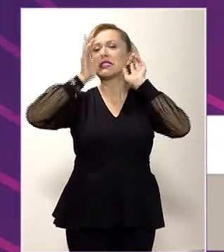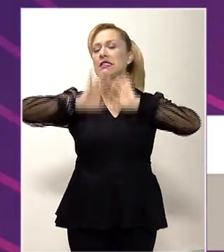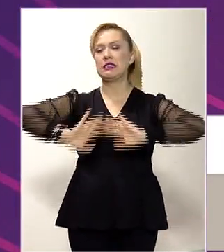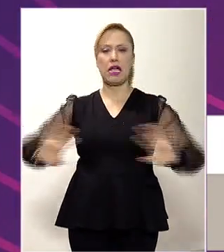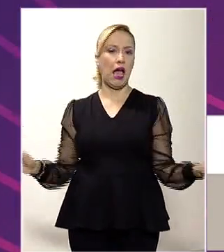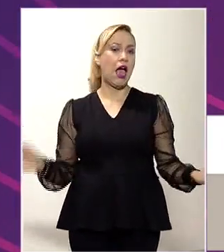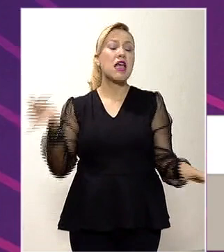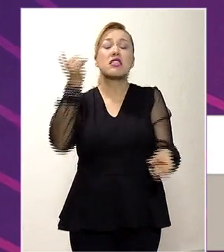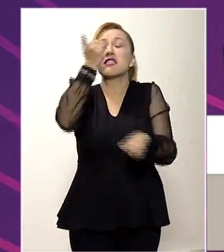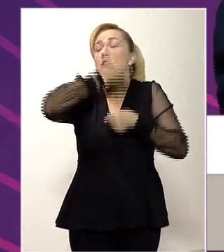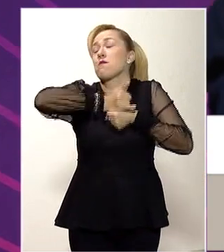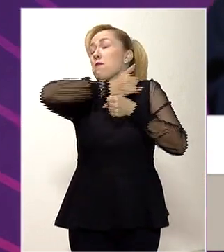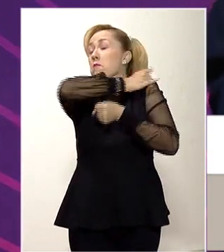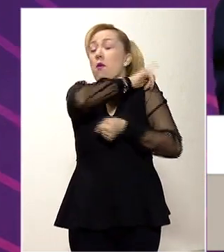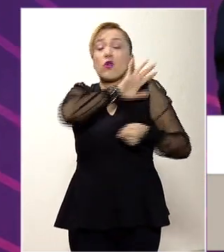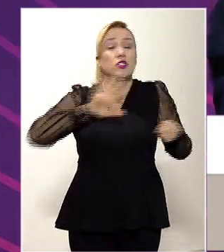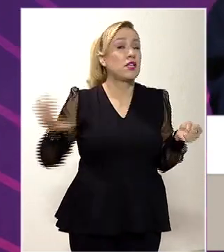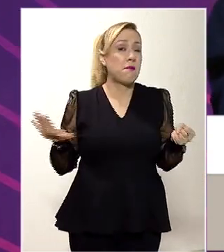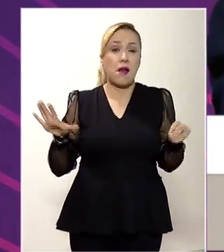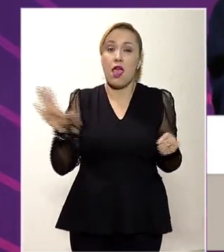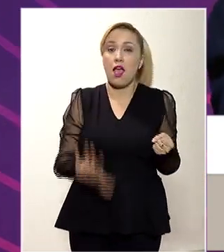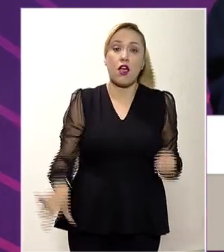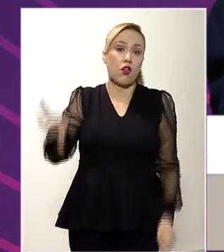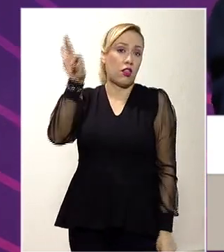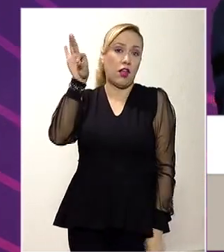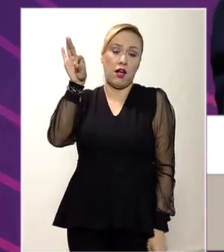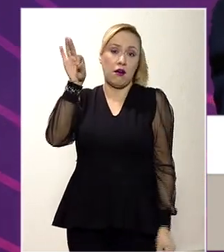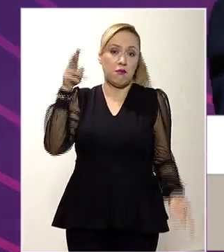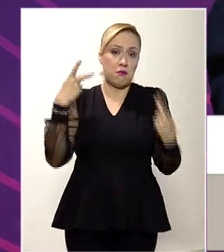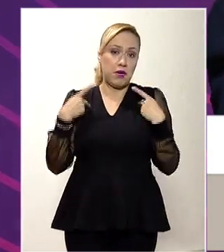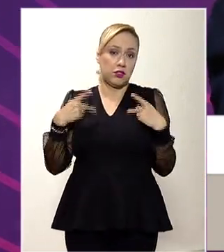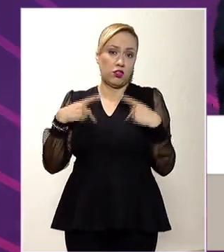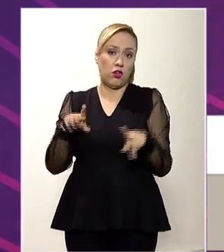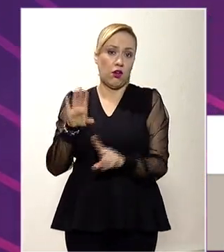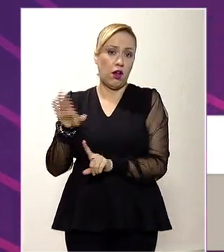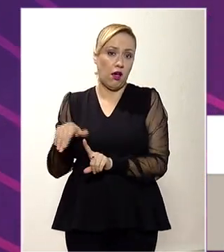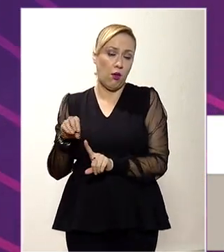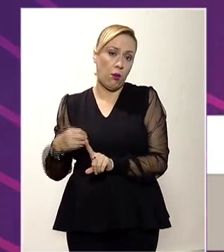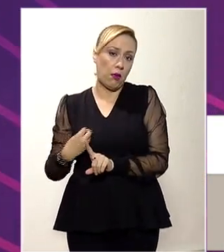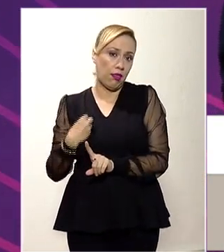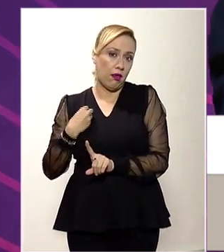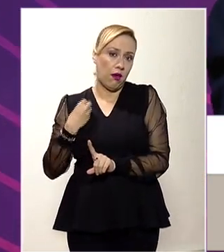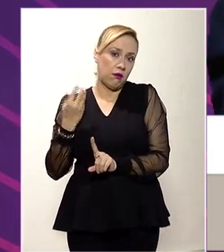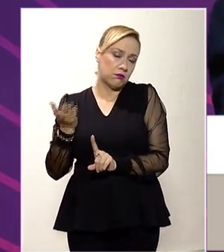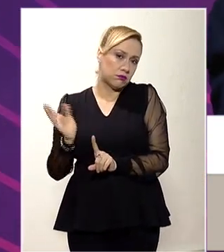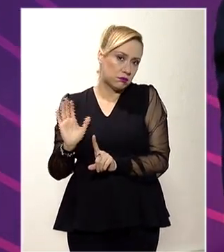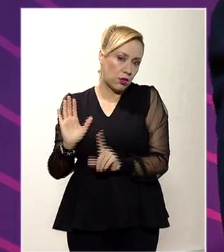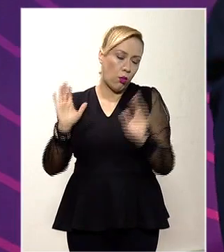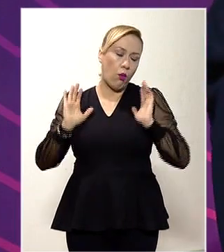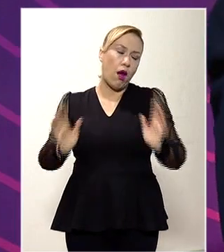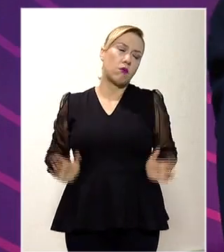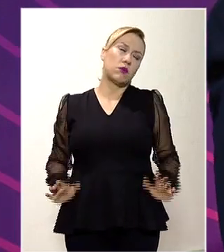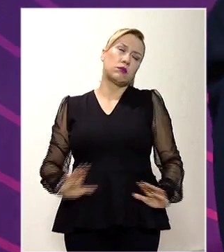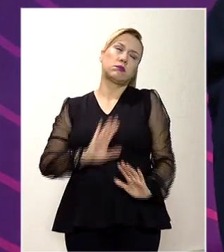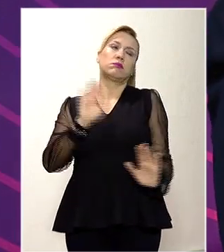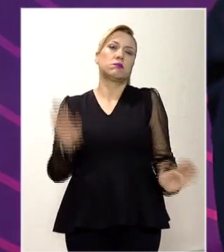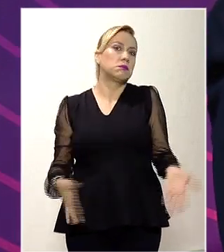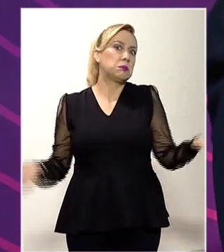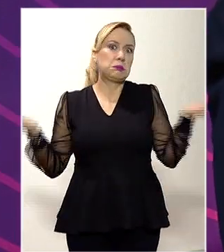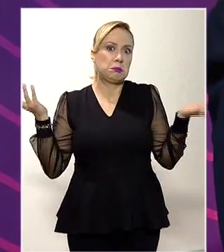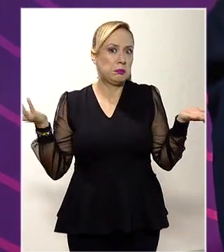es imposible encontrar a la persona, encontrar un cuerpo, en la mayoría de los casos, ¿no?